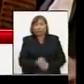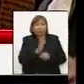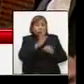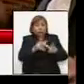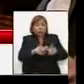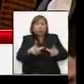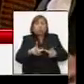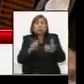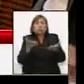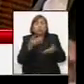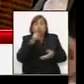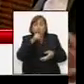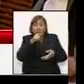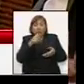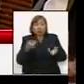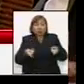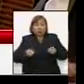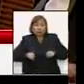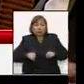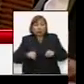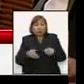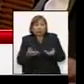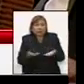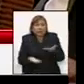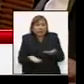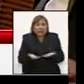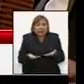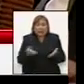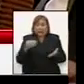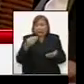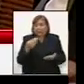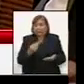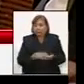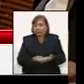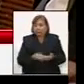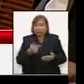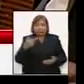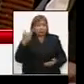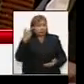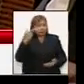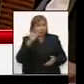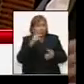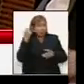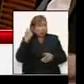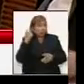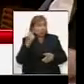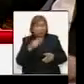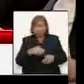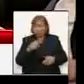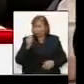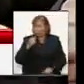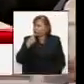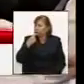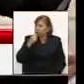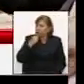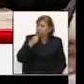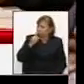ubicación cuando ocurrió el evento que acabó con la vida del expresidente García? Sí, como lo